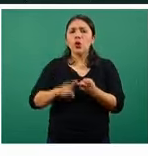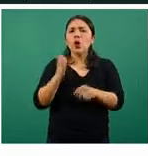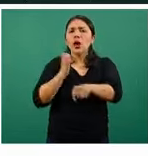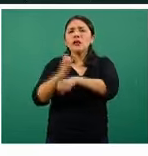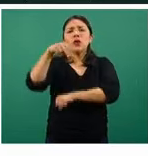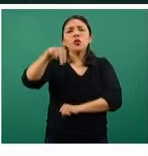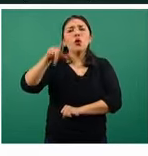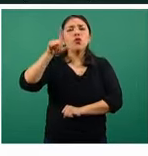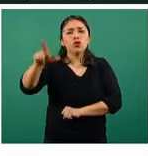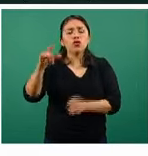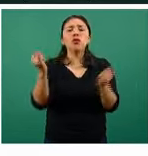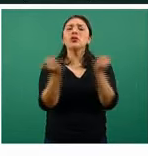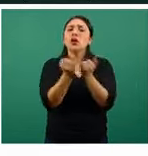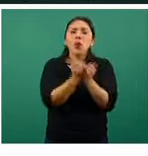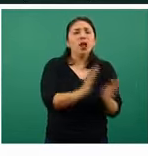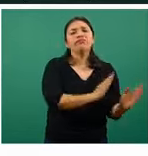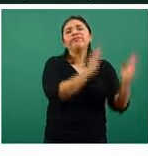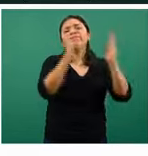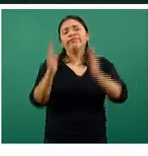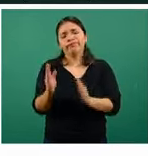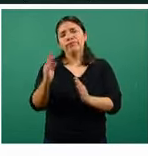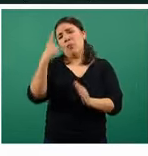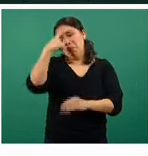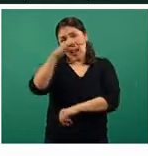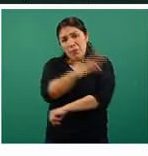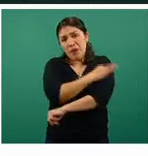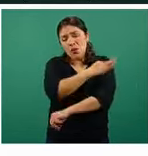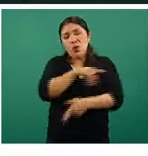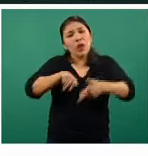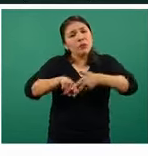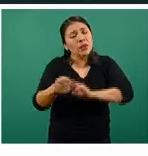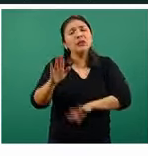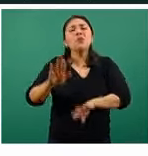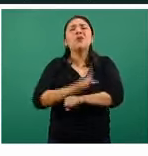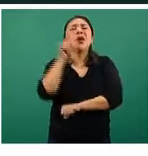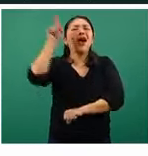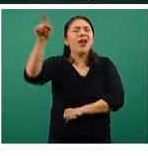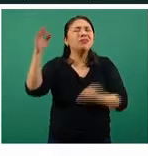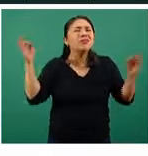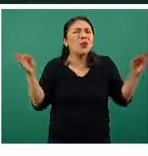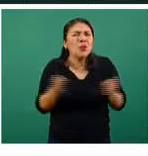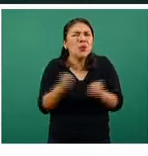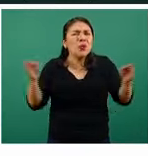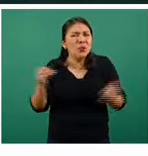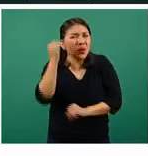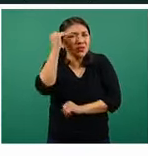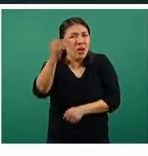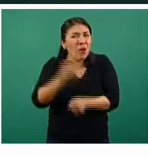de Nuevo León también tuvo que posponer la jornada por las temperaturas bajo cero,